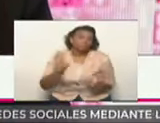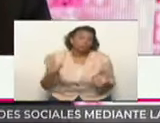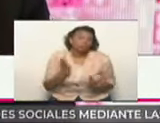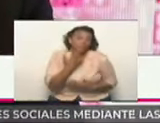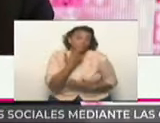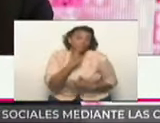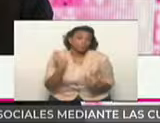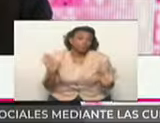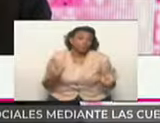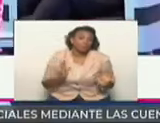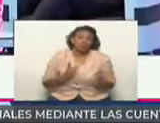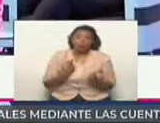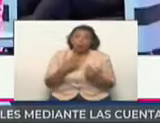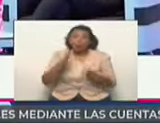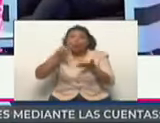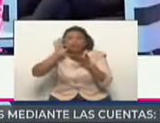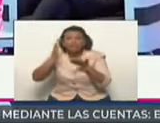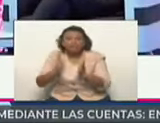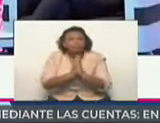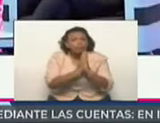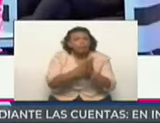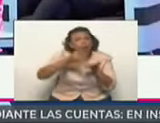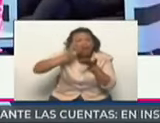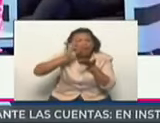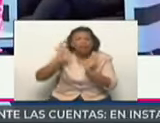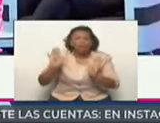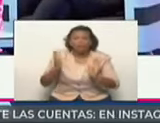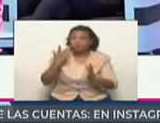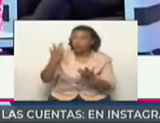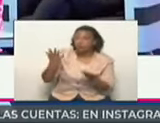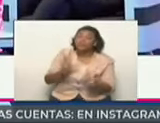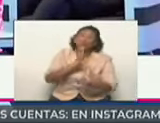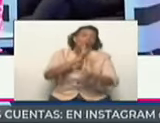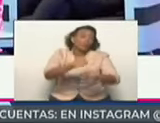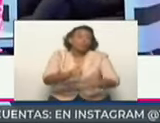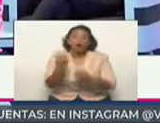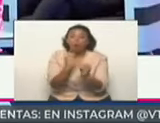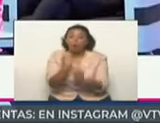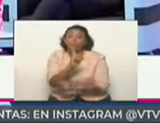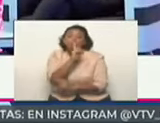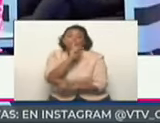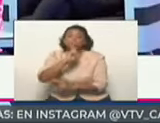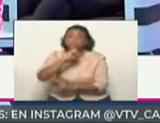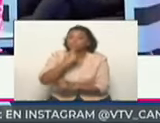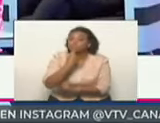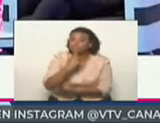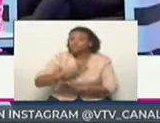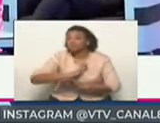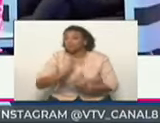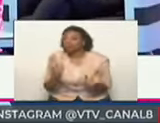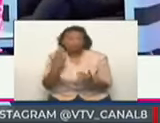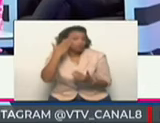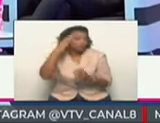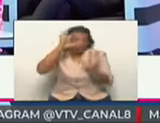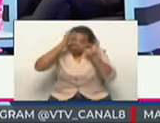Ajá. Porque no traen un cafecito, ¿vale? No sé si contar esto. No, yo creo que sí, hay que hacerlo. A este punto...